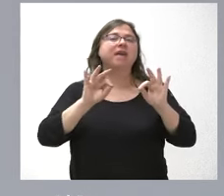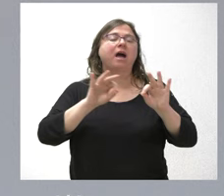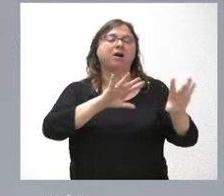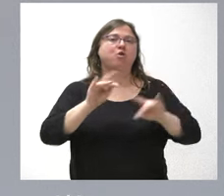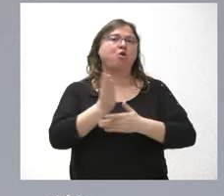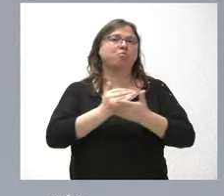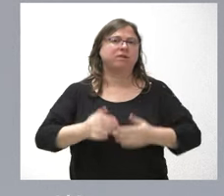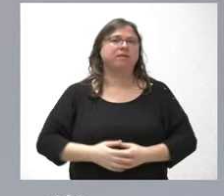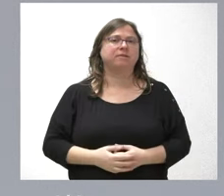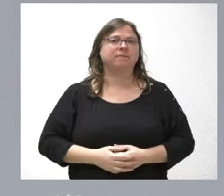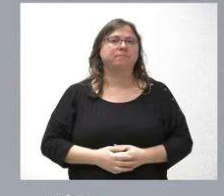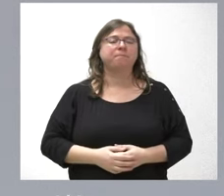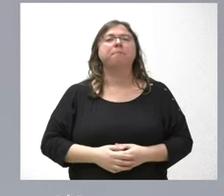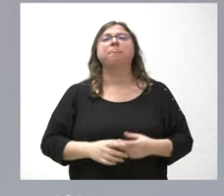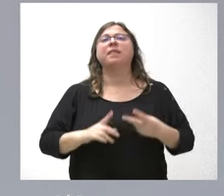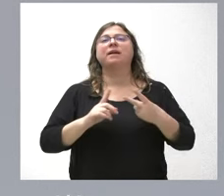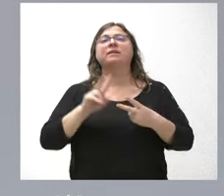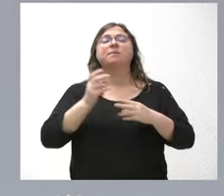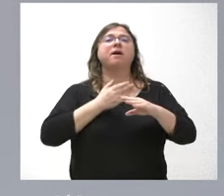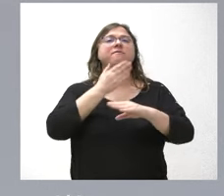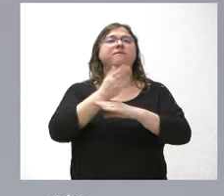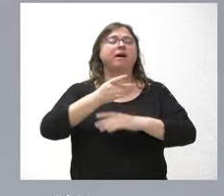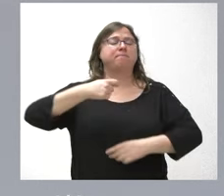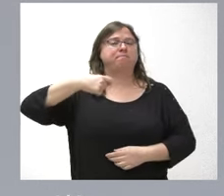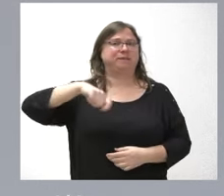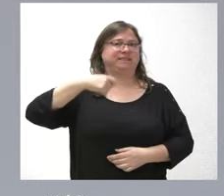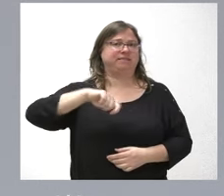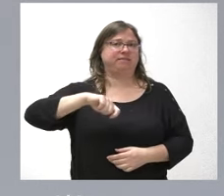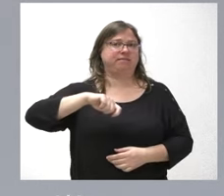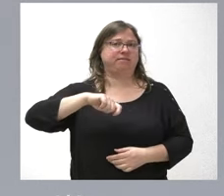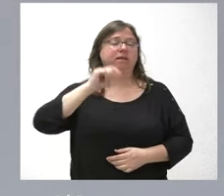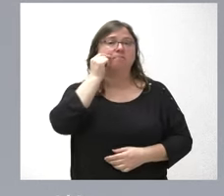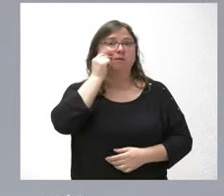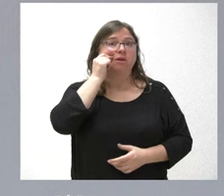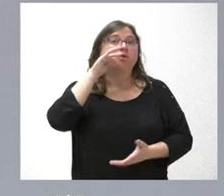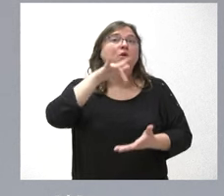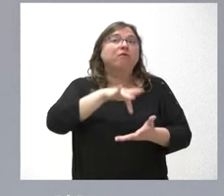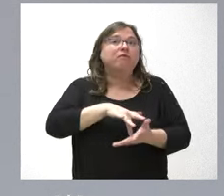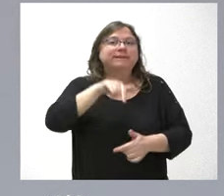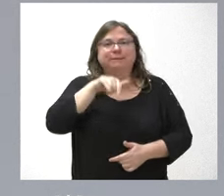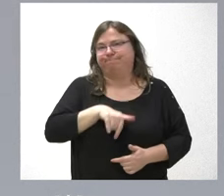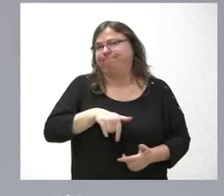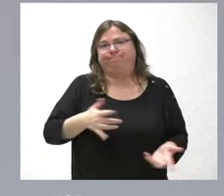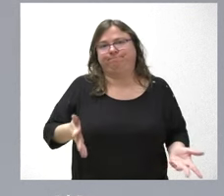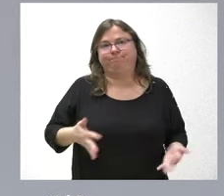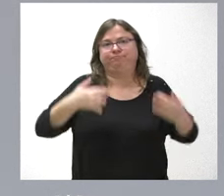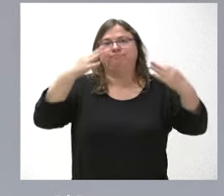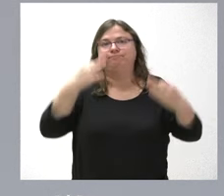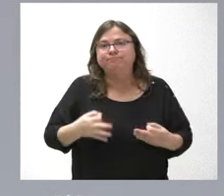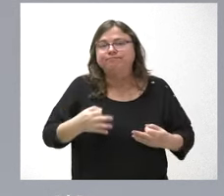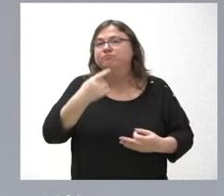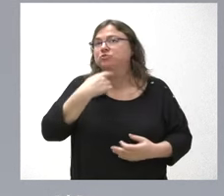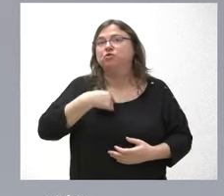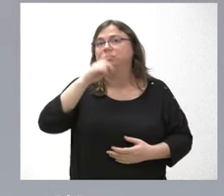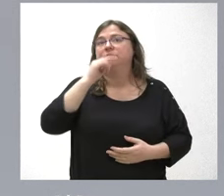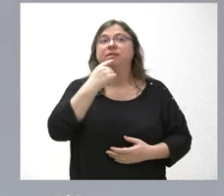comunidad. Sobre la presencia del presidente regional, pues a fecha de hoy a mí no me consta expresamente, y le